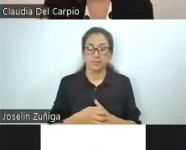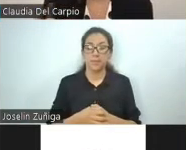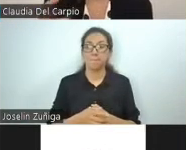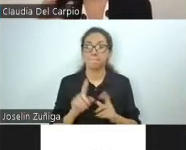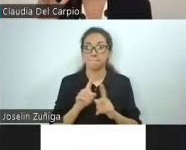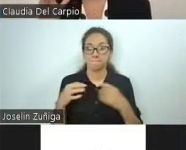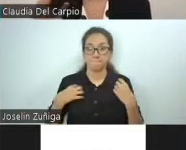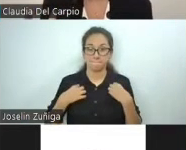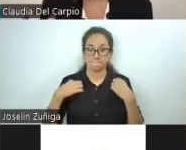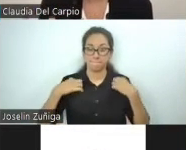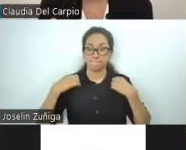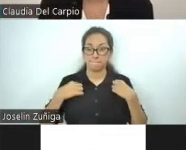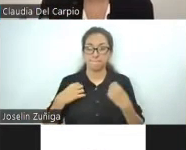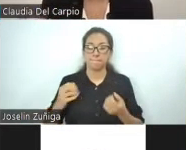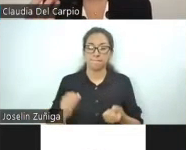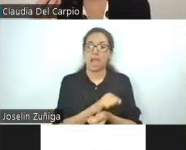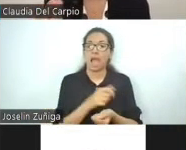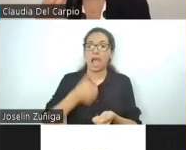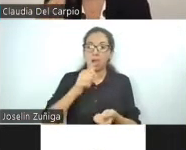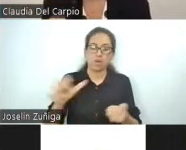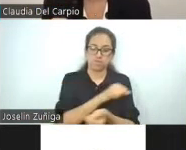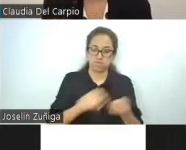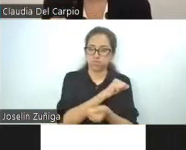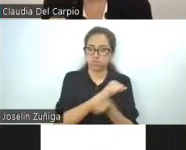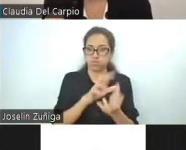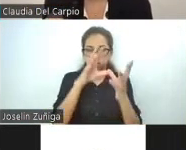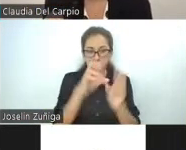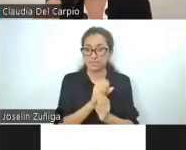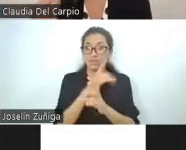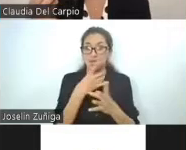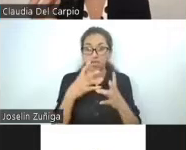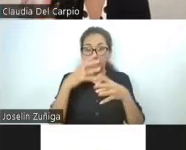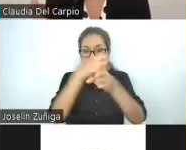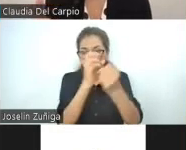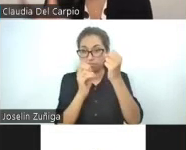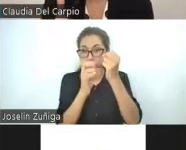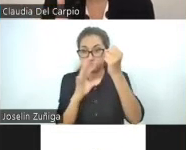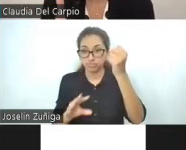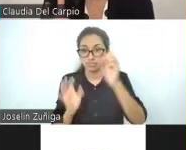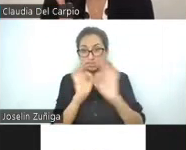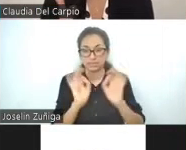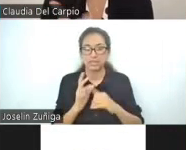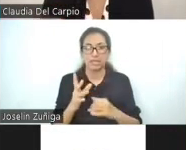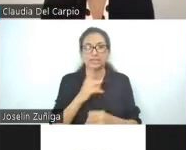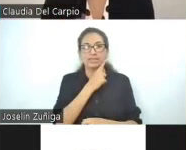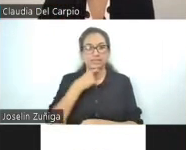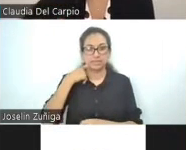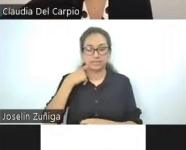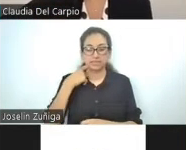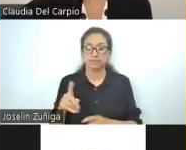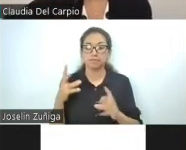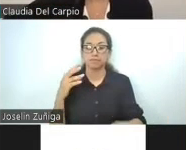ropa interior esté bien enjuagada, que no queden residuos de detergente y que esté bien seca, porque la humedad